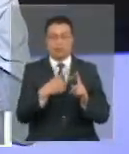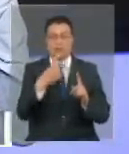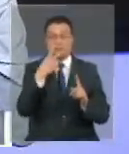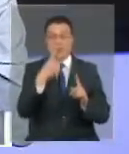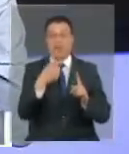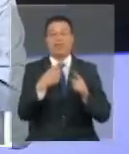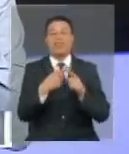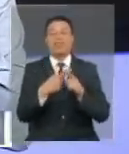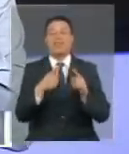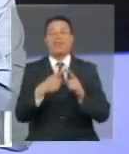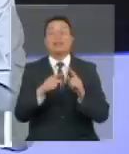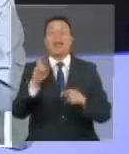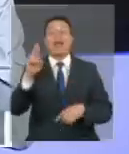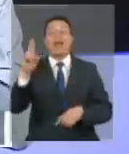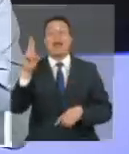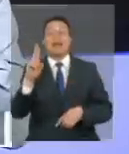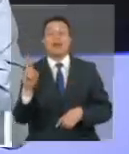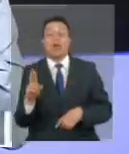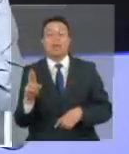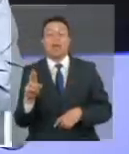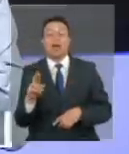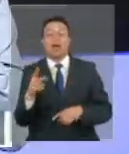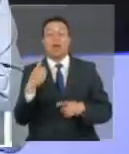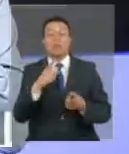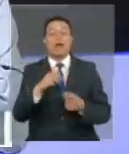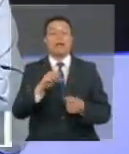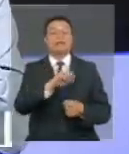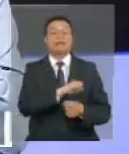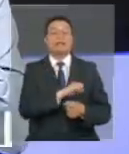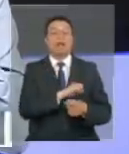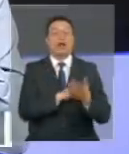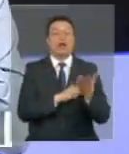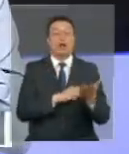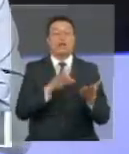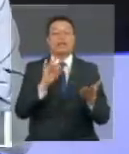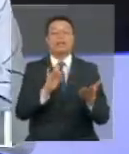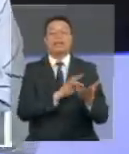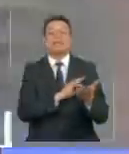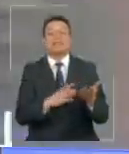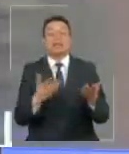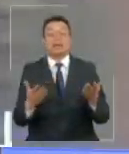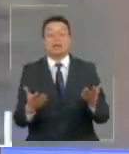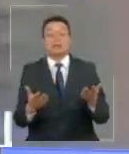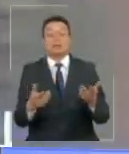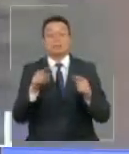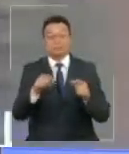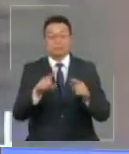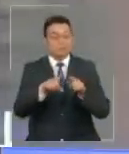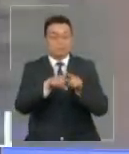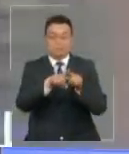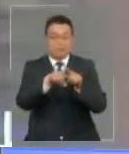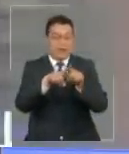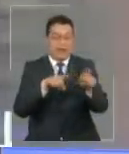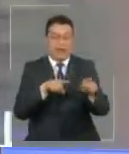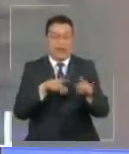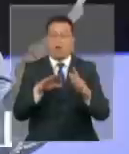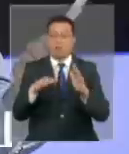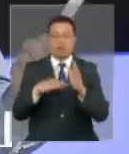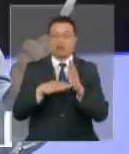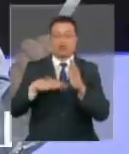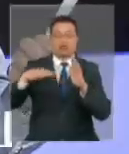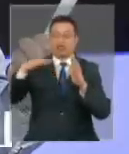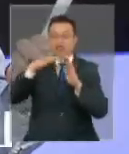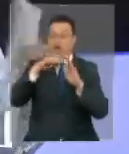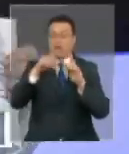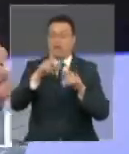Mire la diferencia que tiene Recoleta con la región metropolitana y Chile. Estamos por lejos, por sobre,